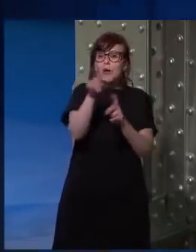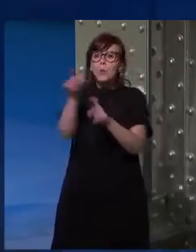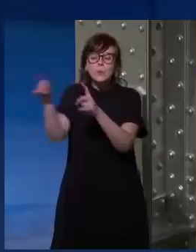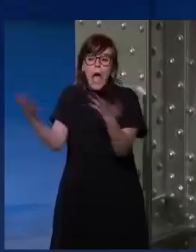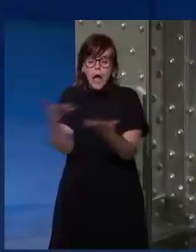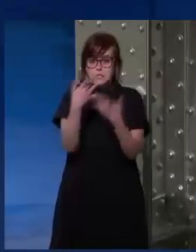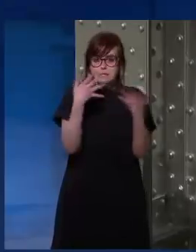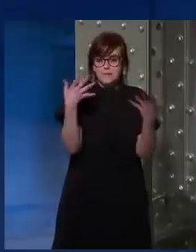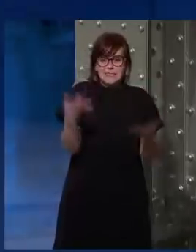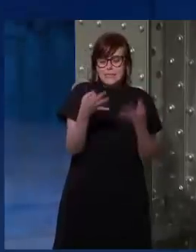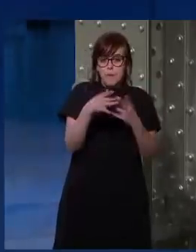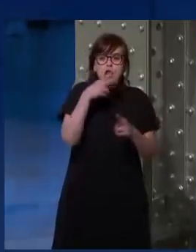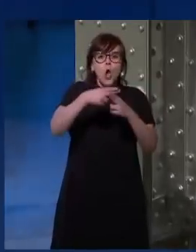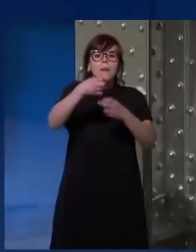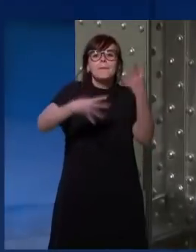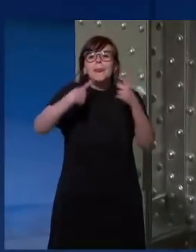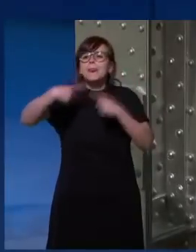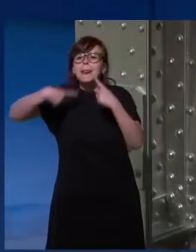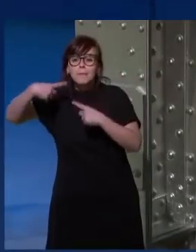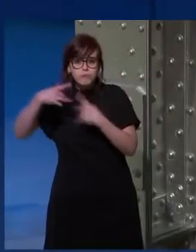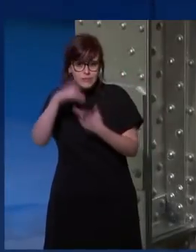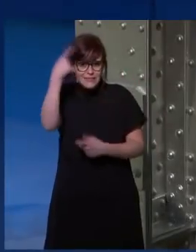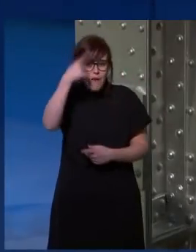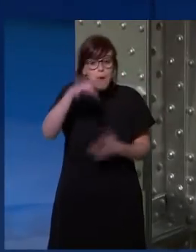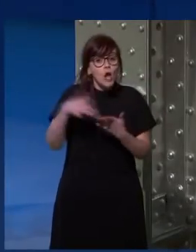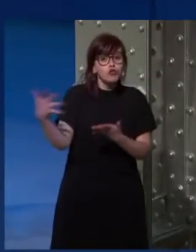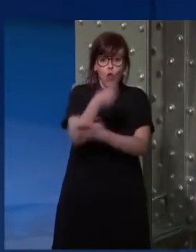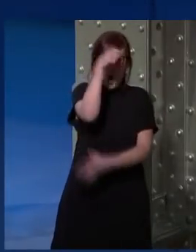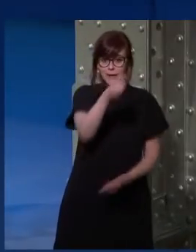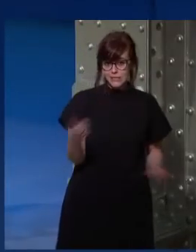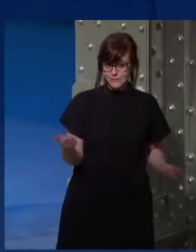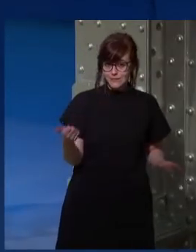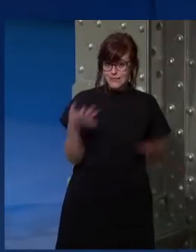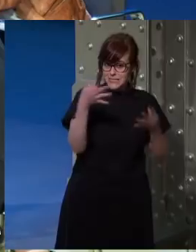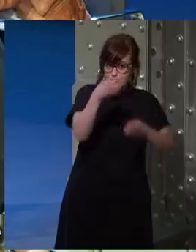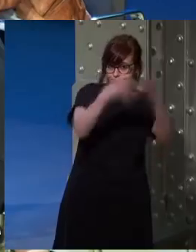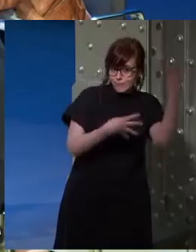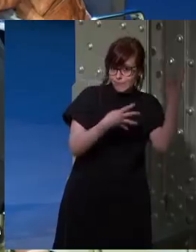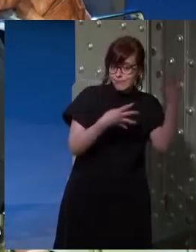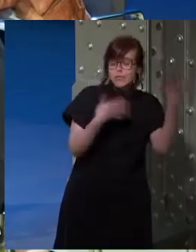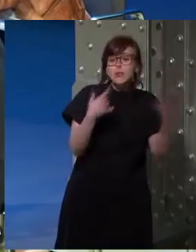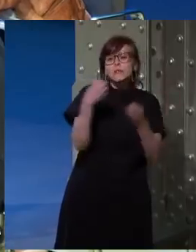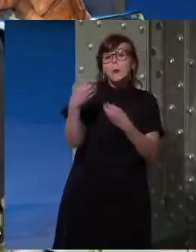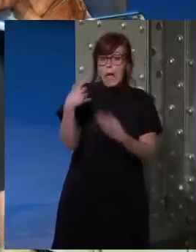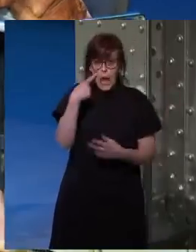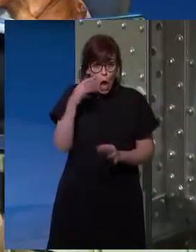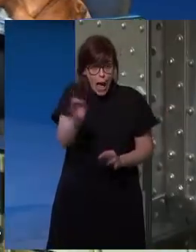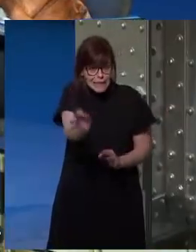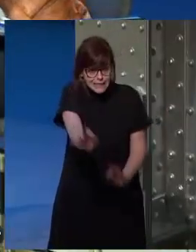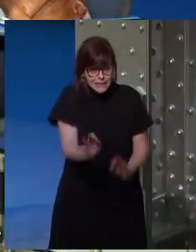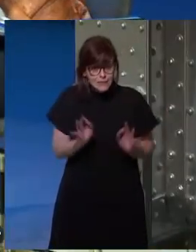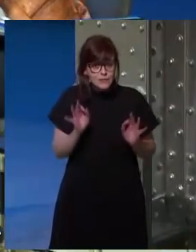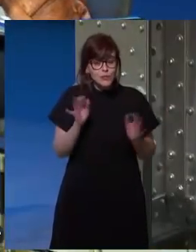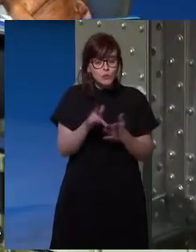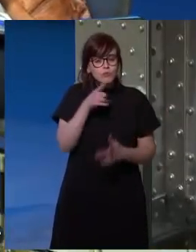cualquiera, te saca un montón de nombres de la generación del 27, pero todo hombres. Claro. ¿No? Entonces, cuéntanos. Esto, no, es que es así tal